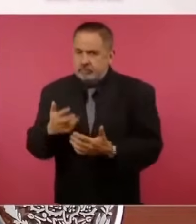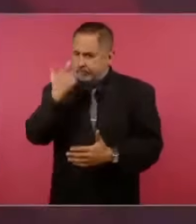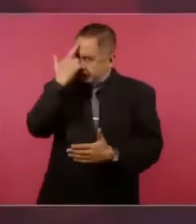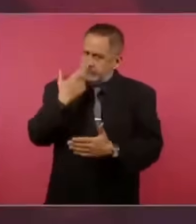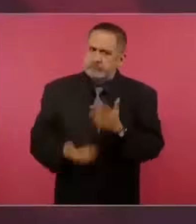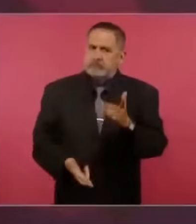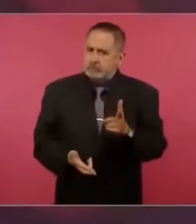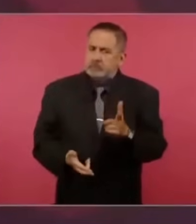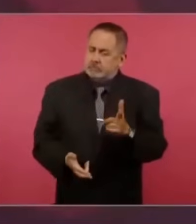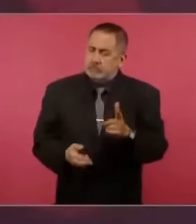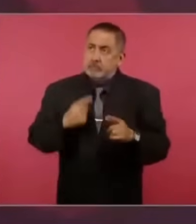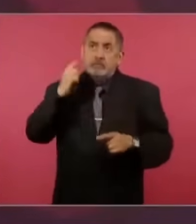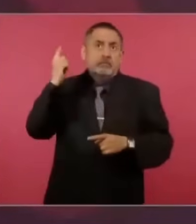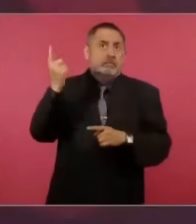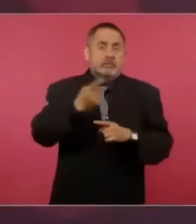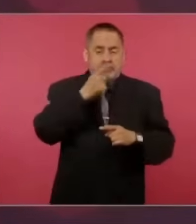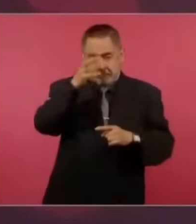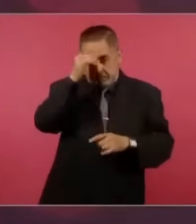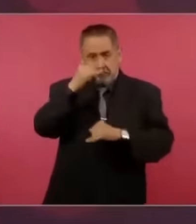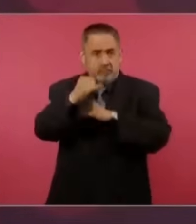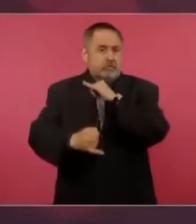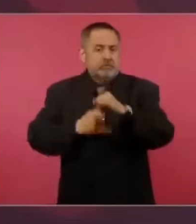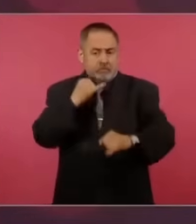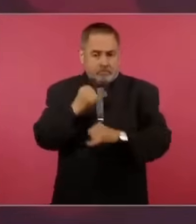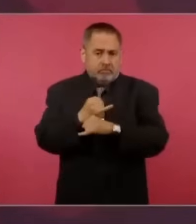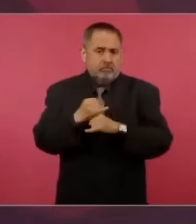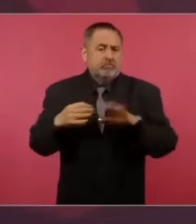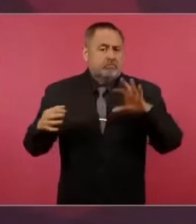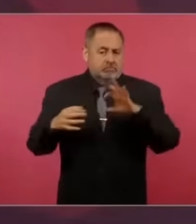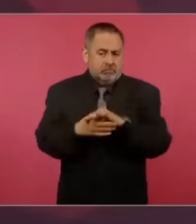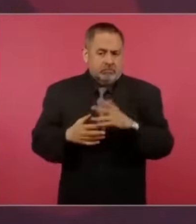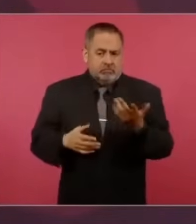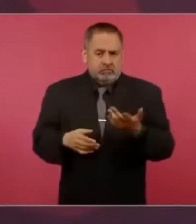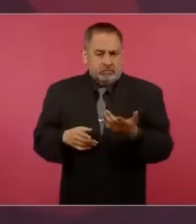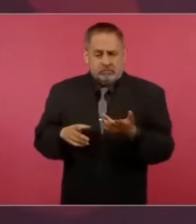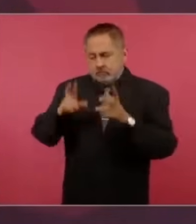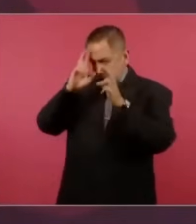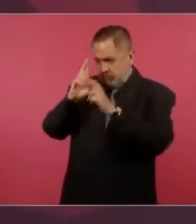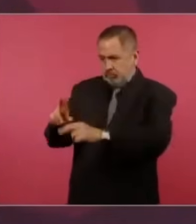violar la soberanía